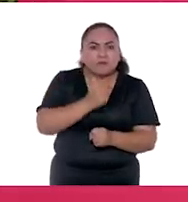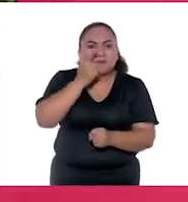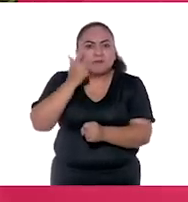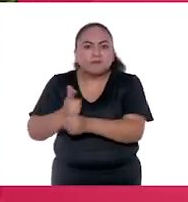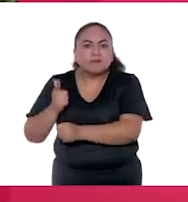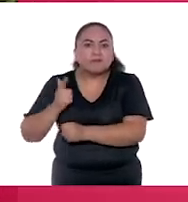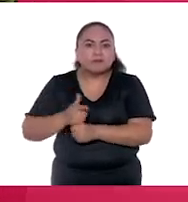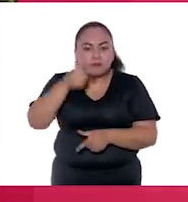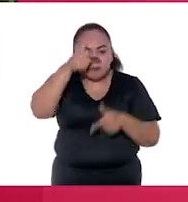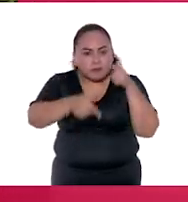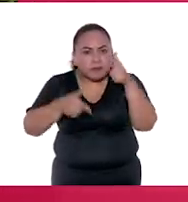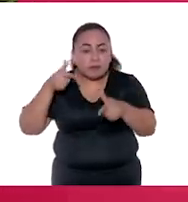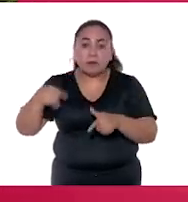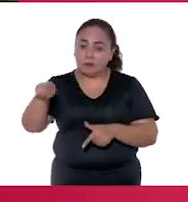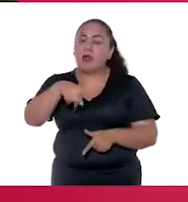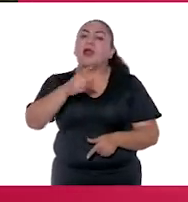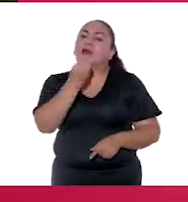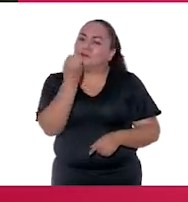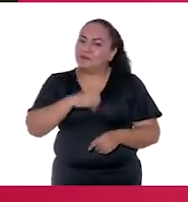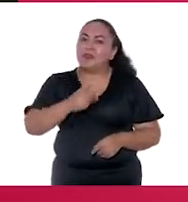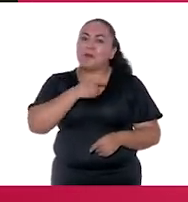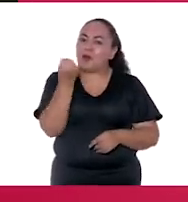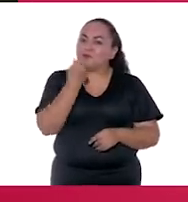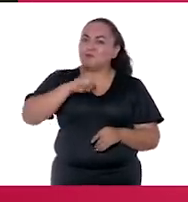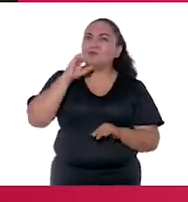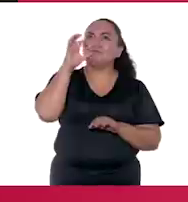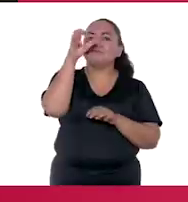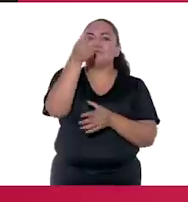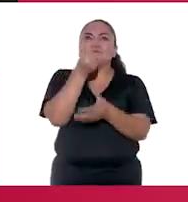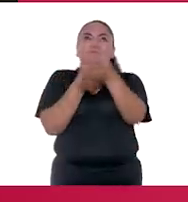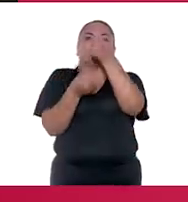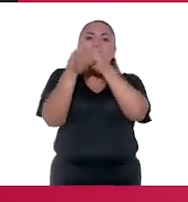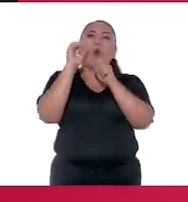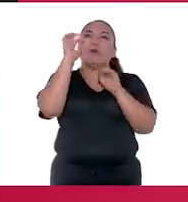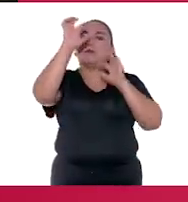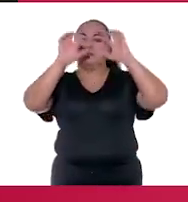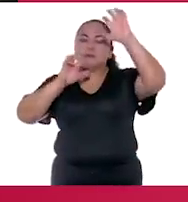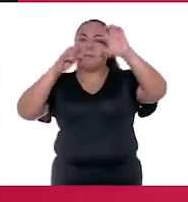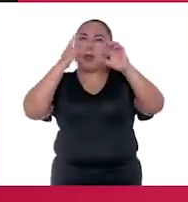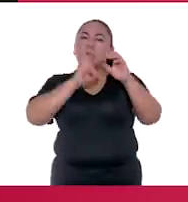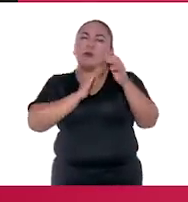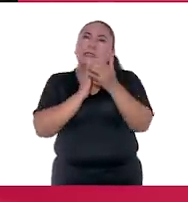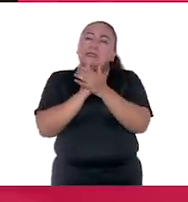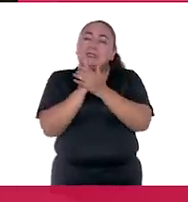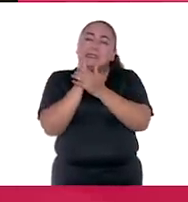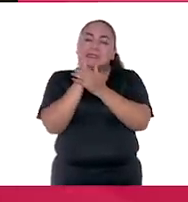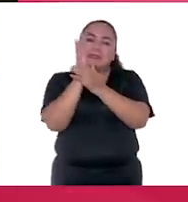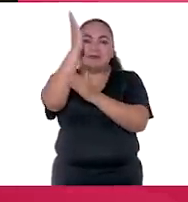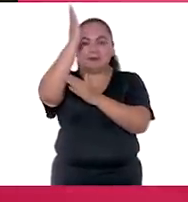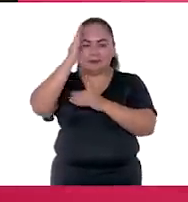Aquí uno tiene que ser buen escalador, o por lo menos tener un poco de equilibrio para llegar más lejos.